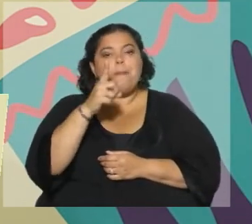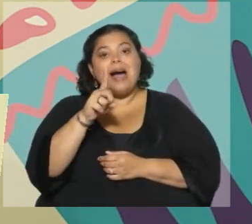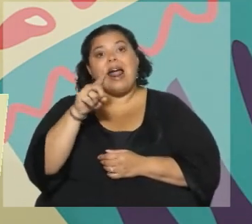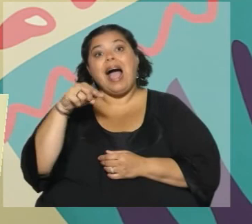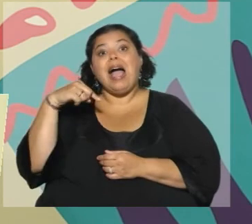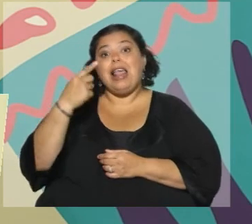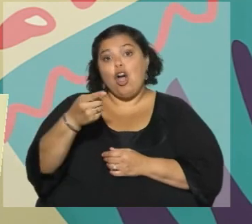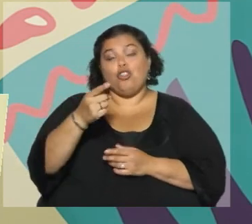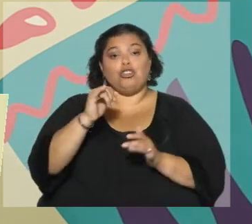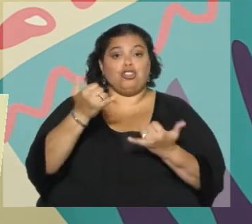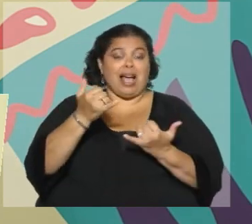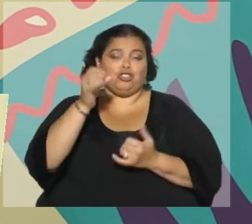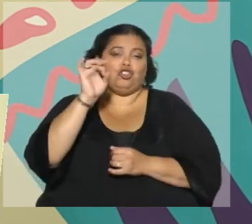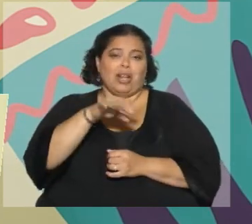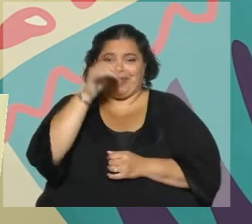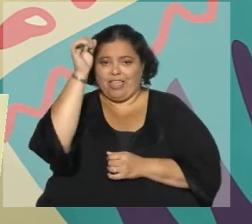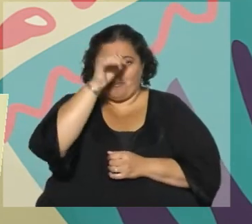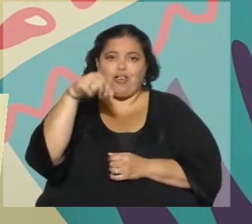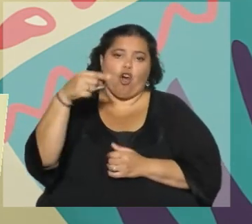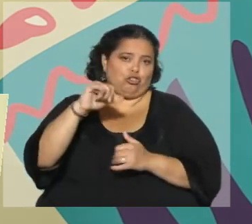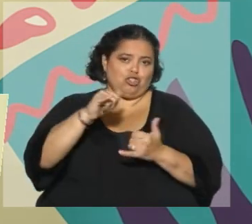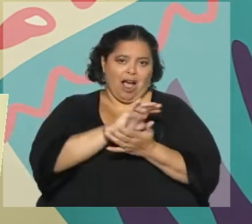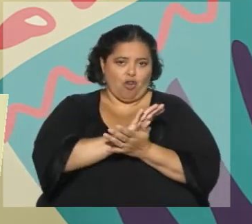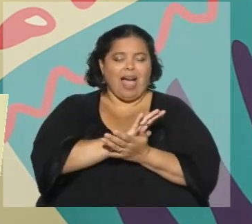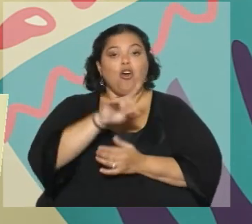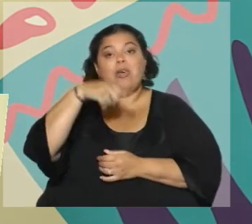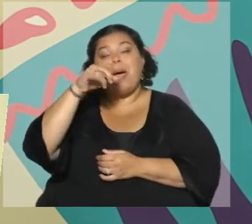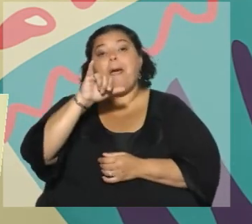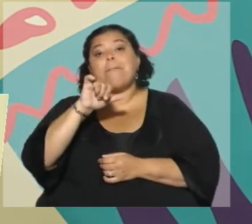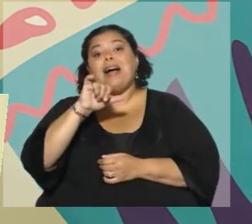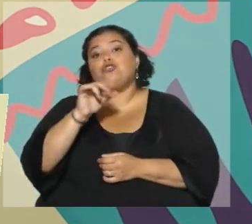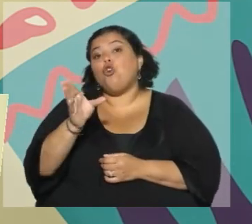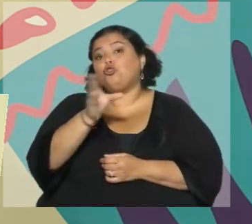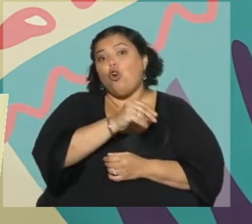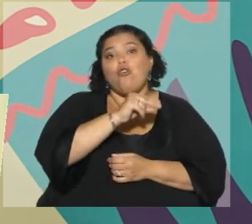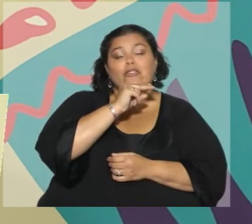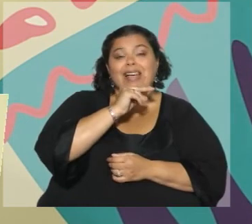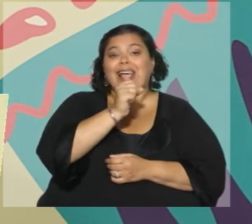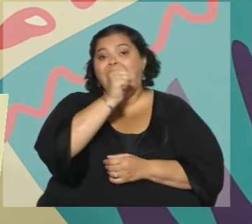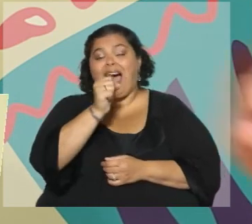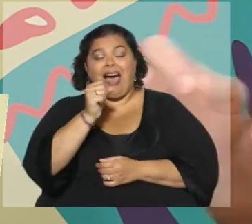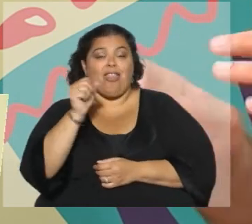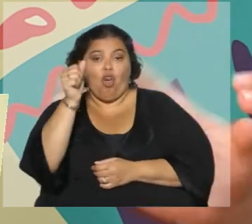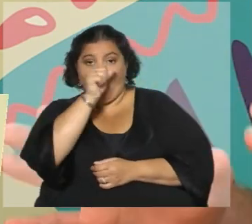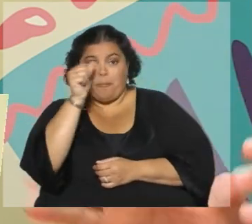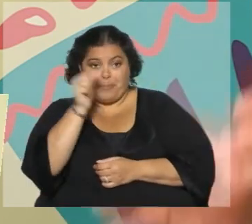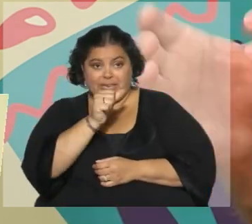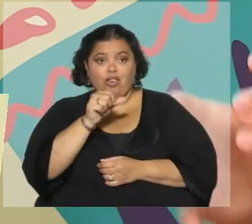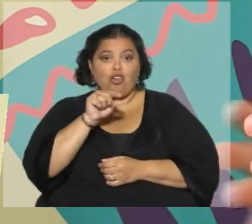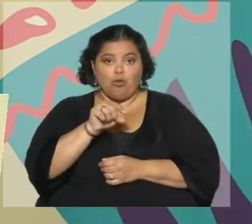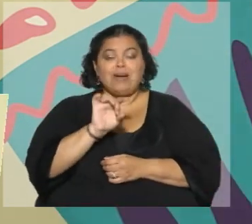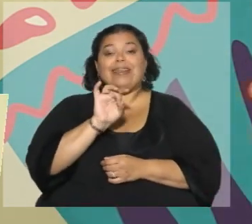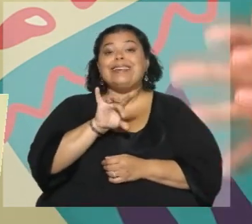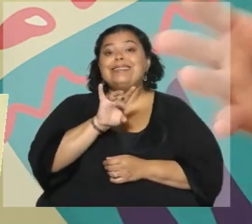domingo porque recio está agotado perfecto y después en mayo si estamos todos los fines de semana con esa domina bien la madrid así perfecto 15 entradas para